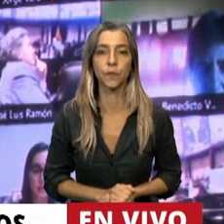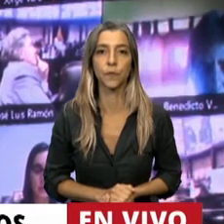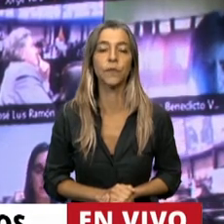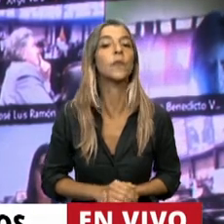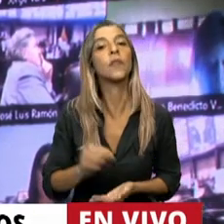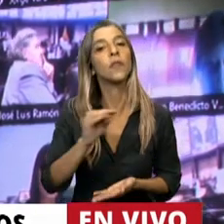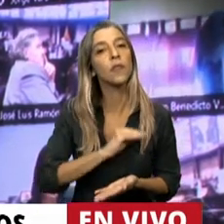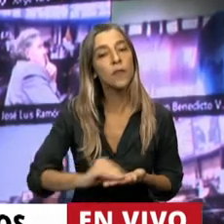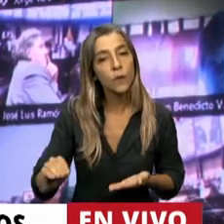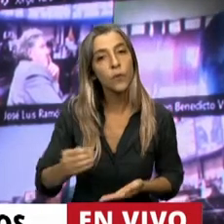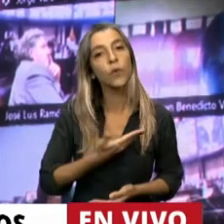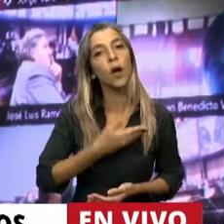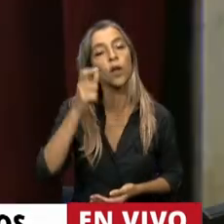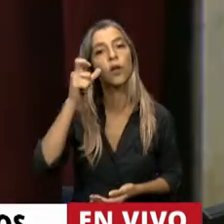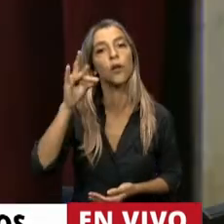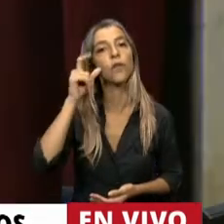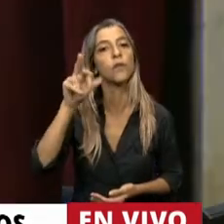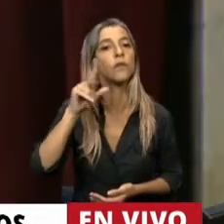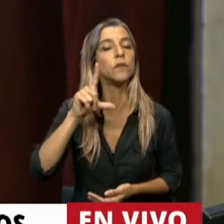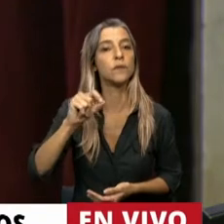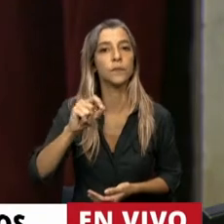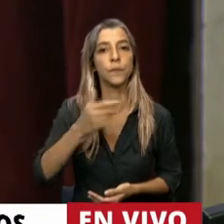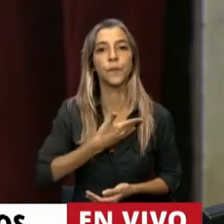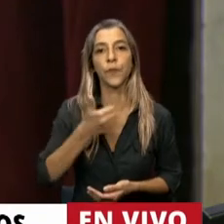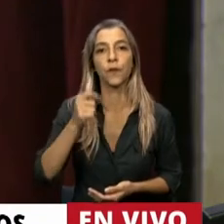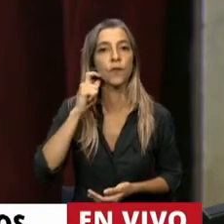diputado federico fazio lee